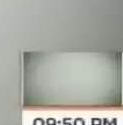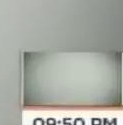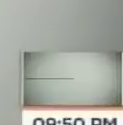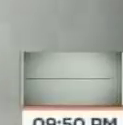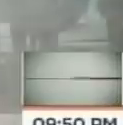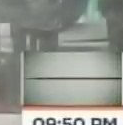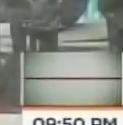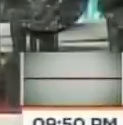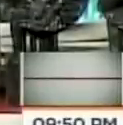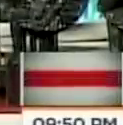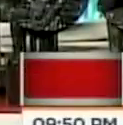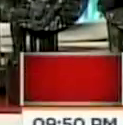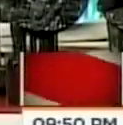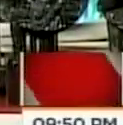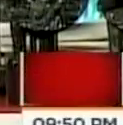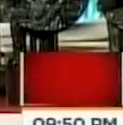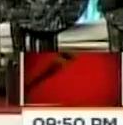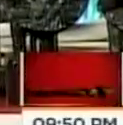¡Ruédalo!